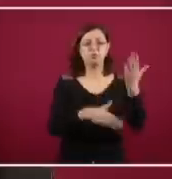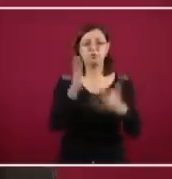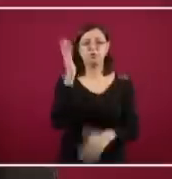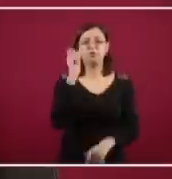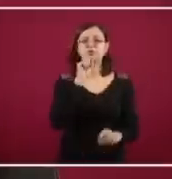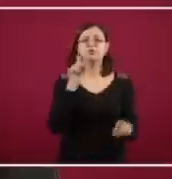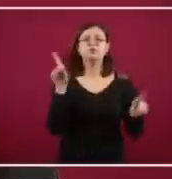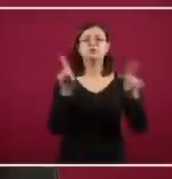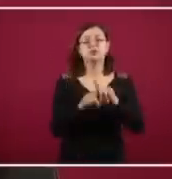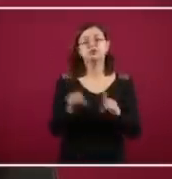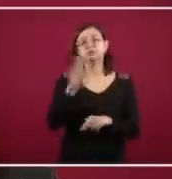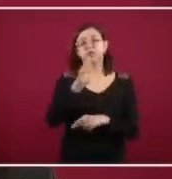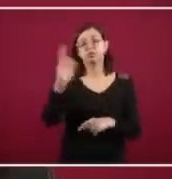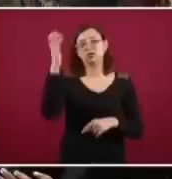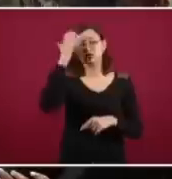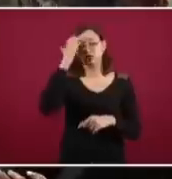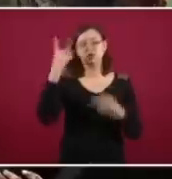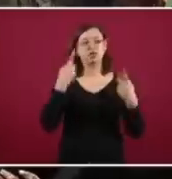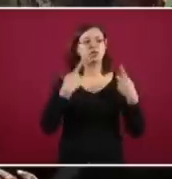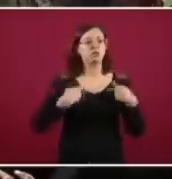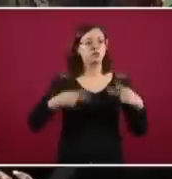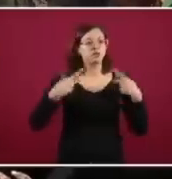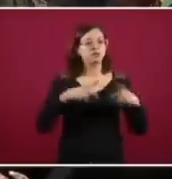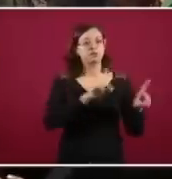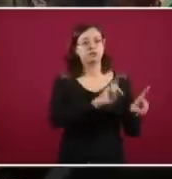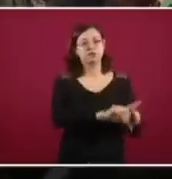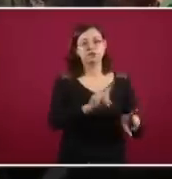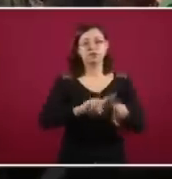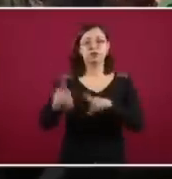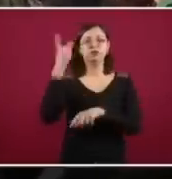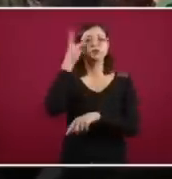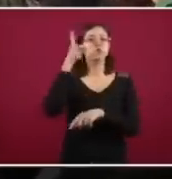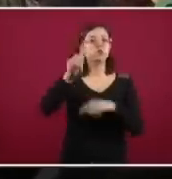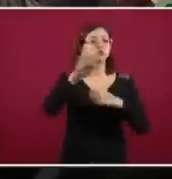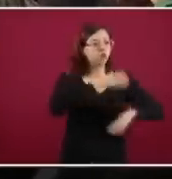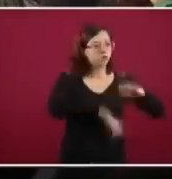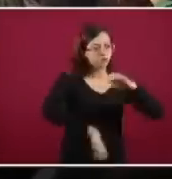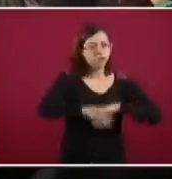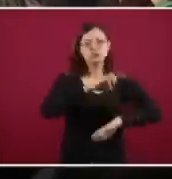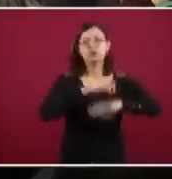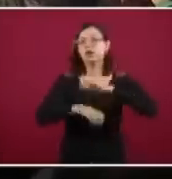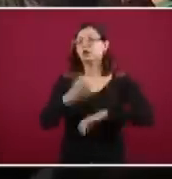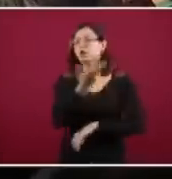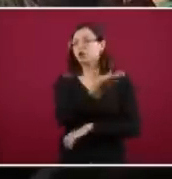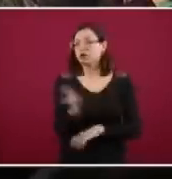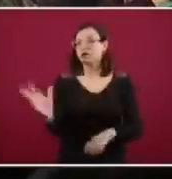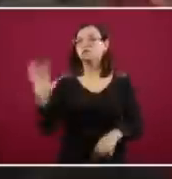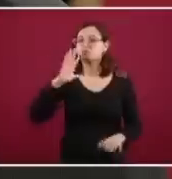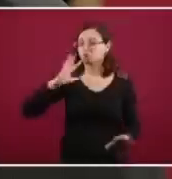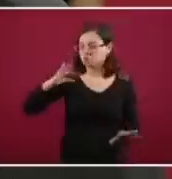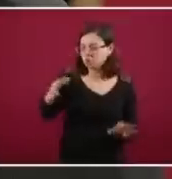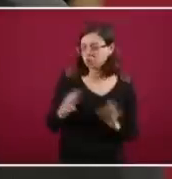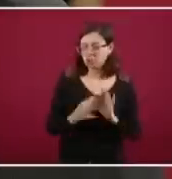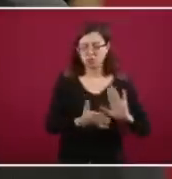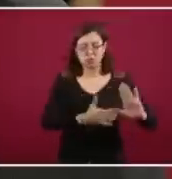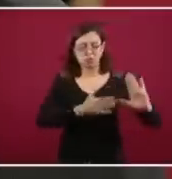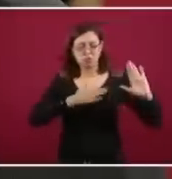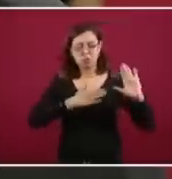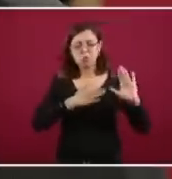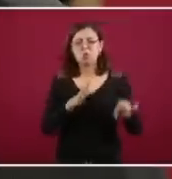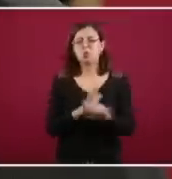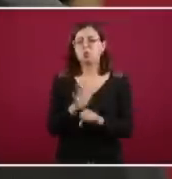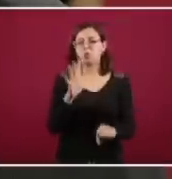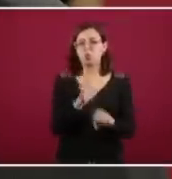También hacemos un reconocimiento a los empresarios que reafirmaron su compromiso y responsabilidad social cumpliendo